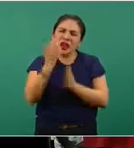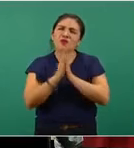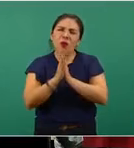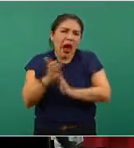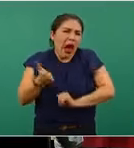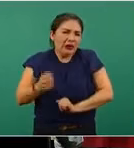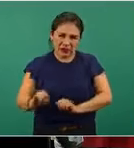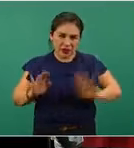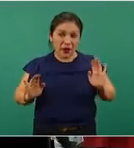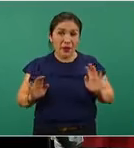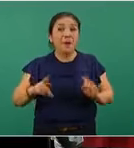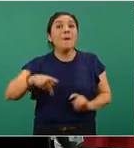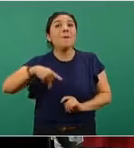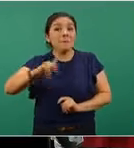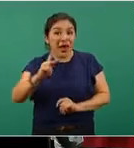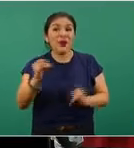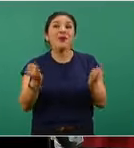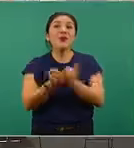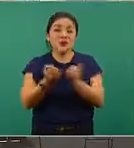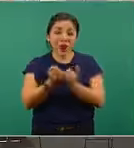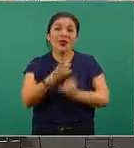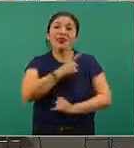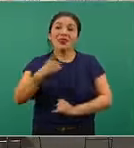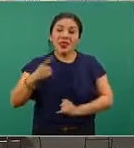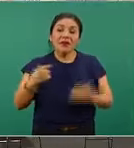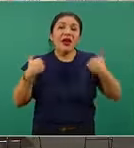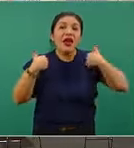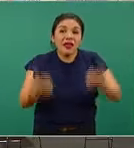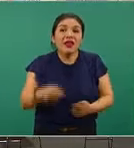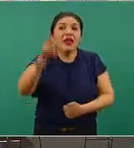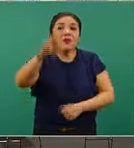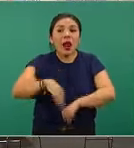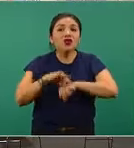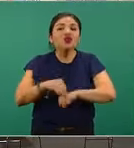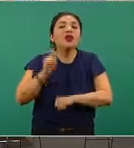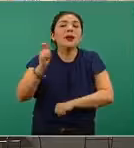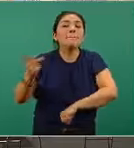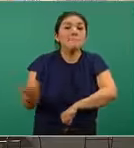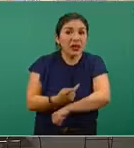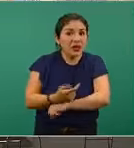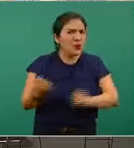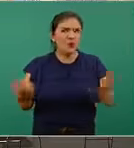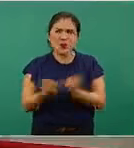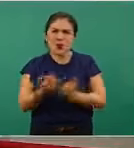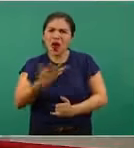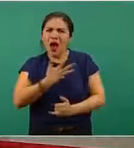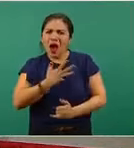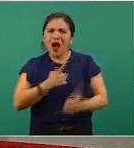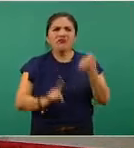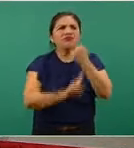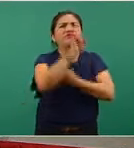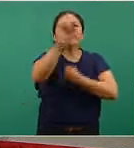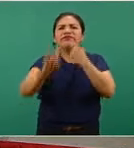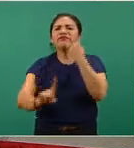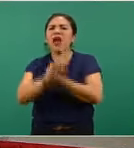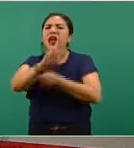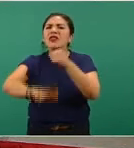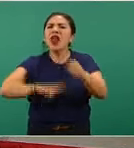planeta. Pero también hay que tener conciencia de la realidad. Así como existen fenómenos